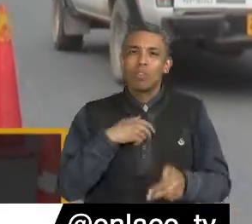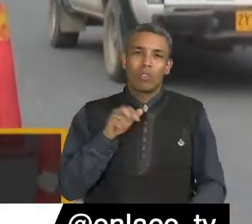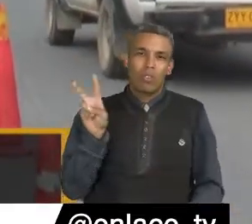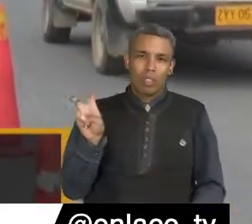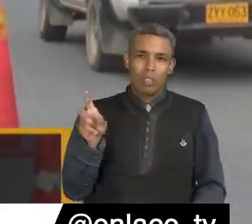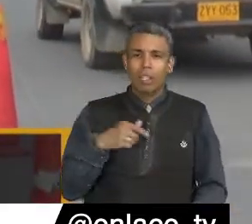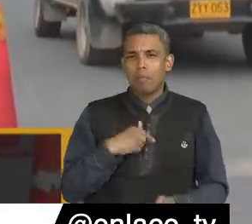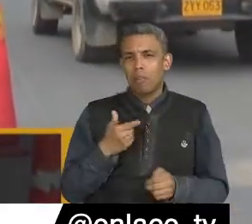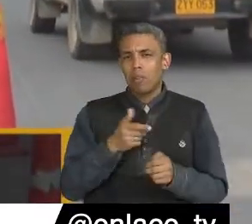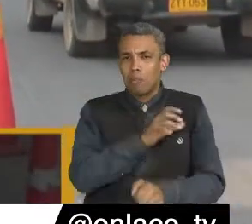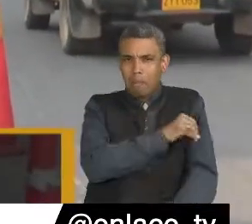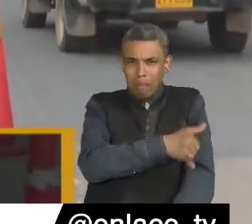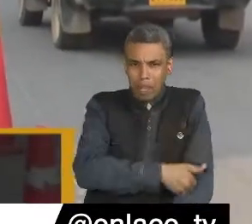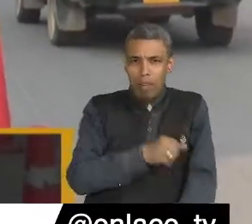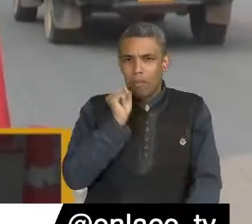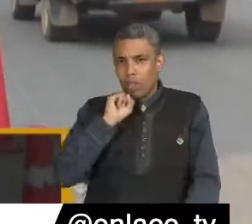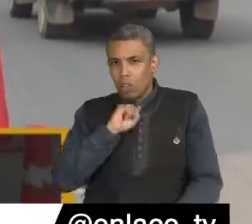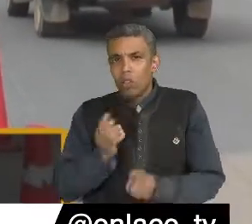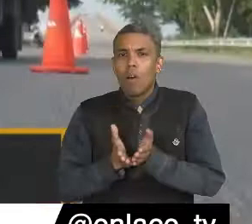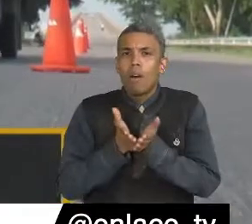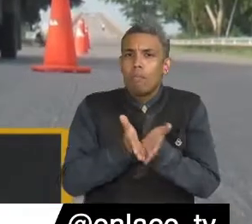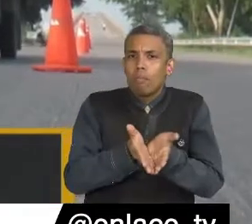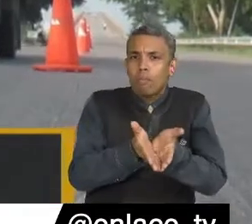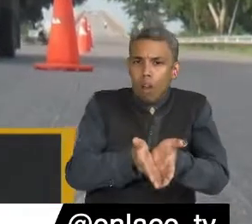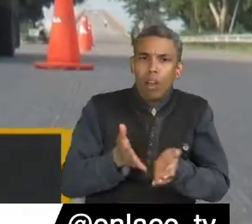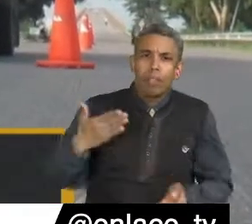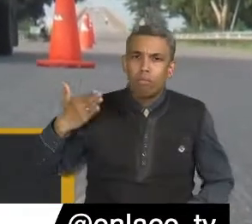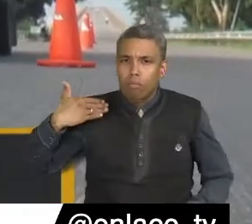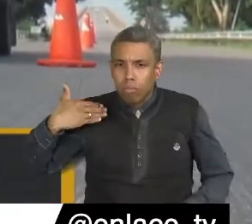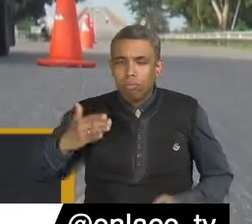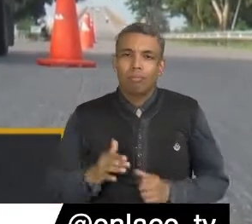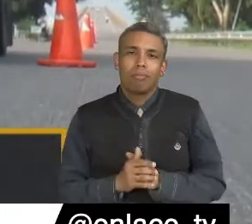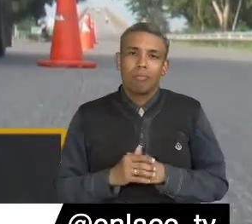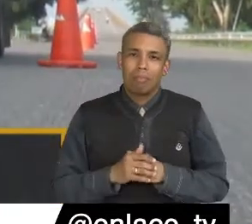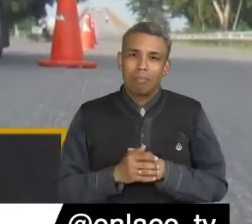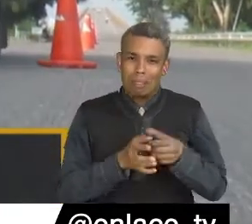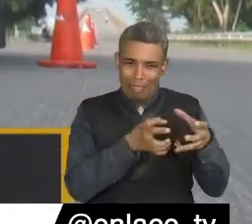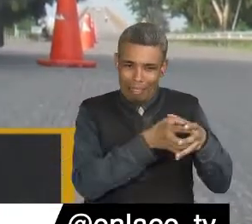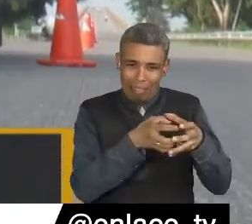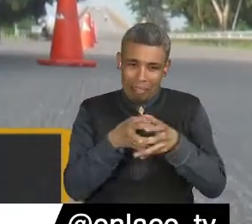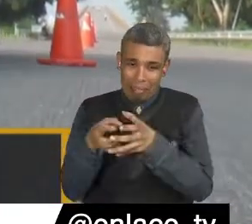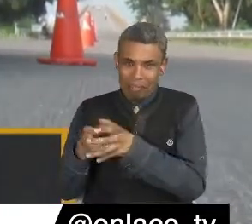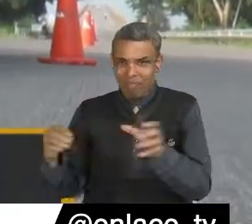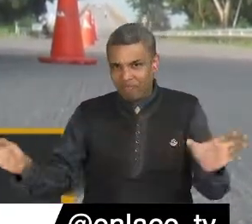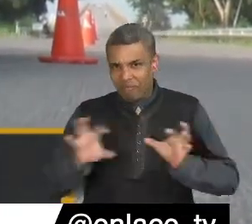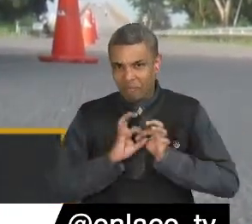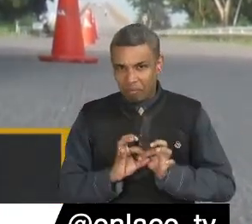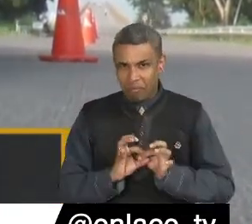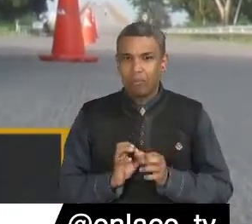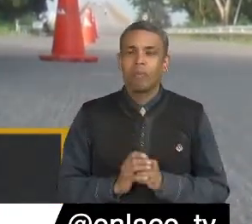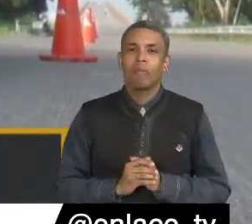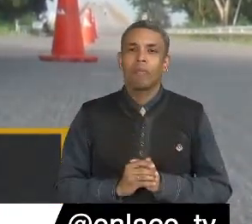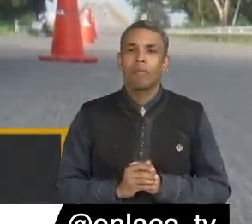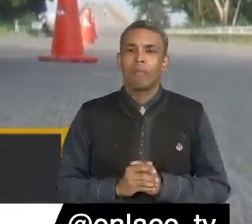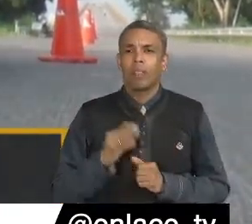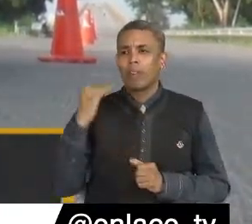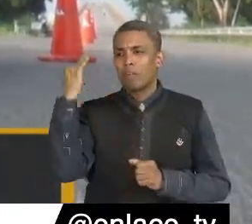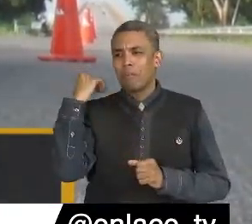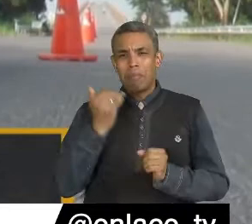Wilches. Las vías van a estar aseguradas, como lo hemos venido haciendo desde la temporada de diciembre.